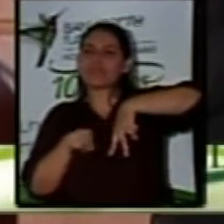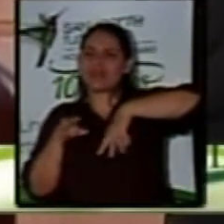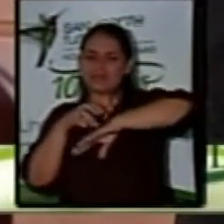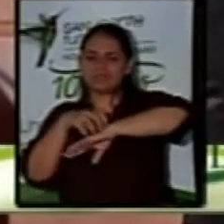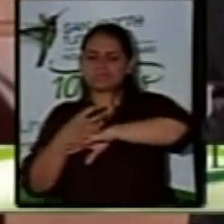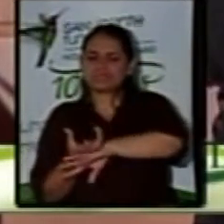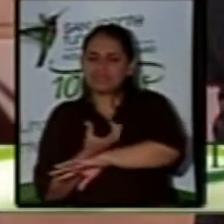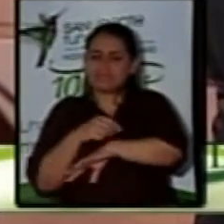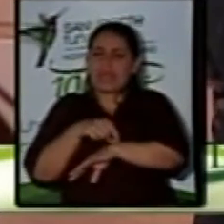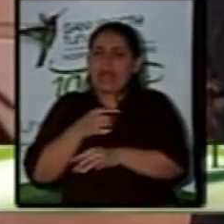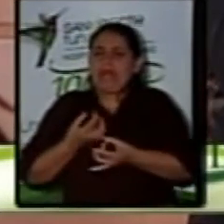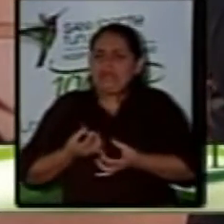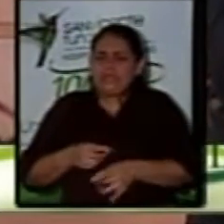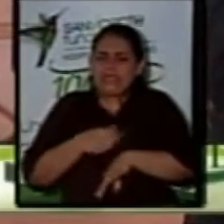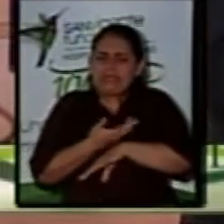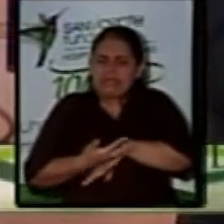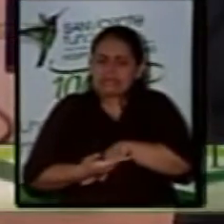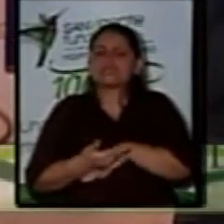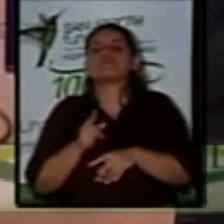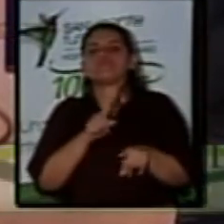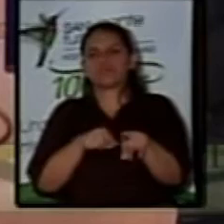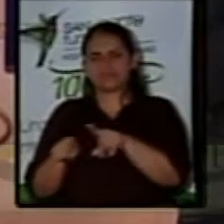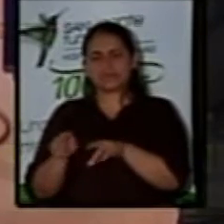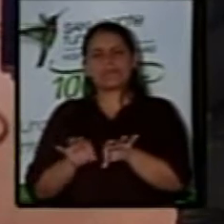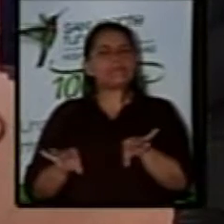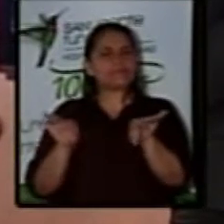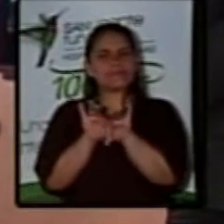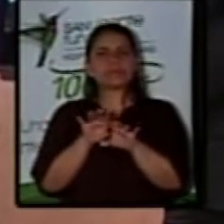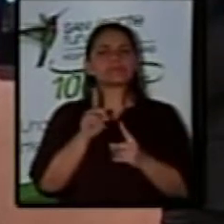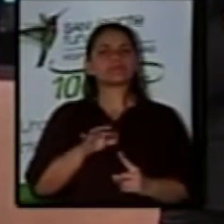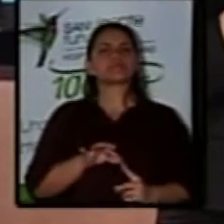es tema pues especializado de varias